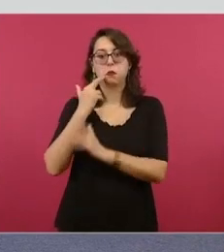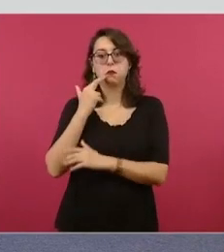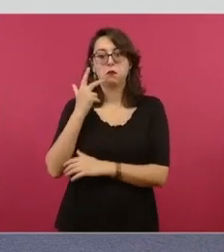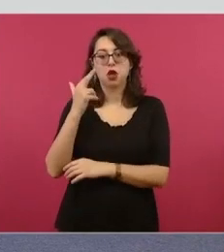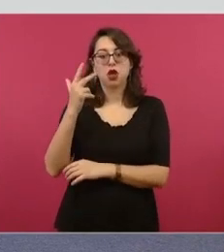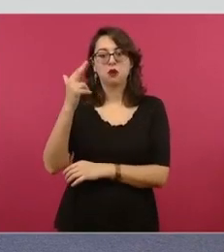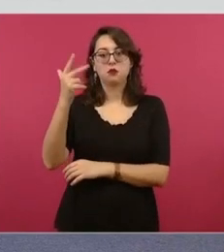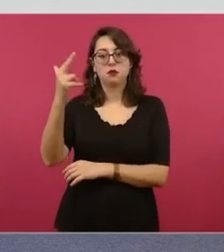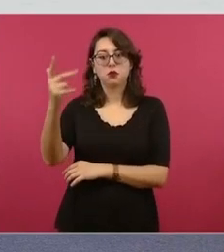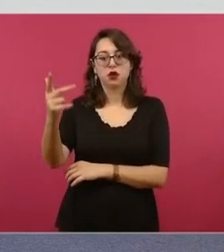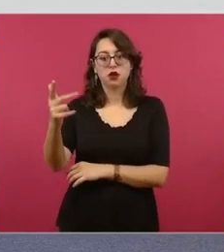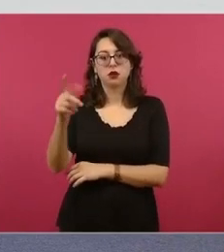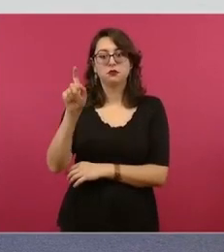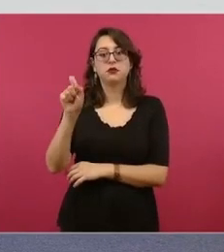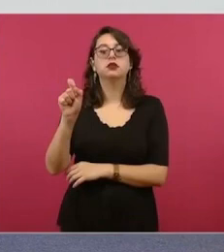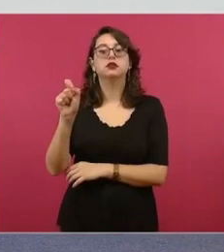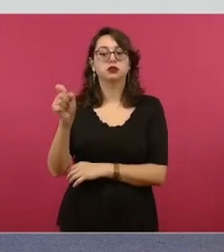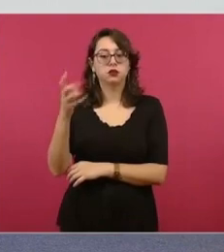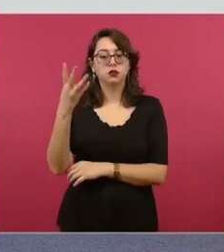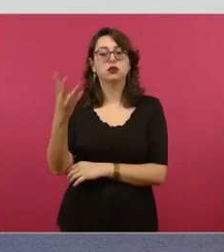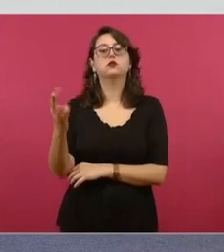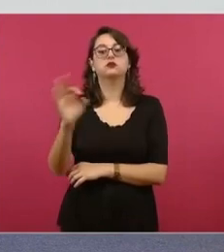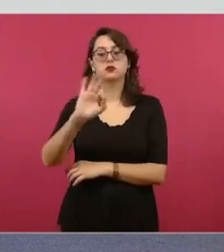10% más pobre.